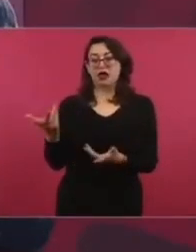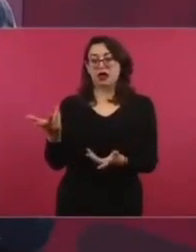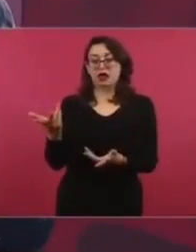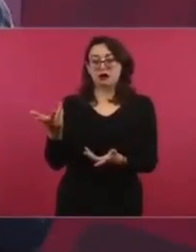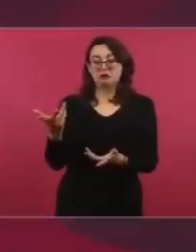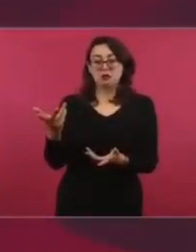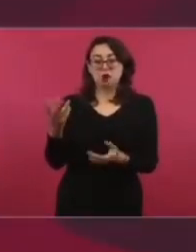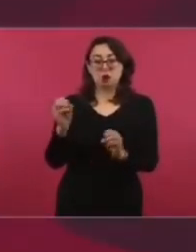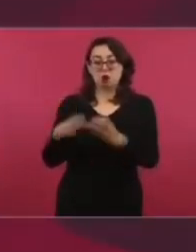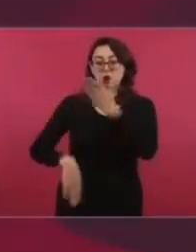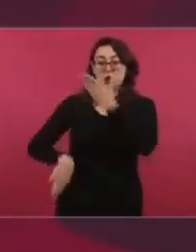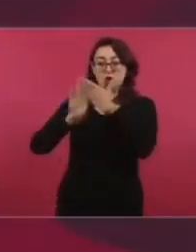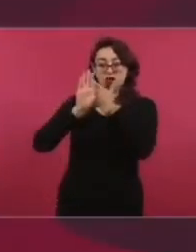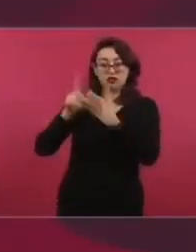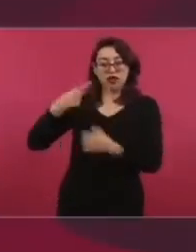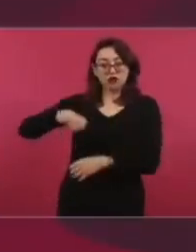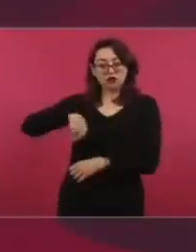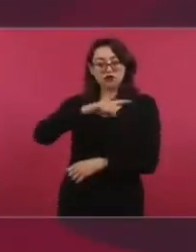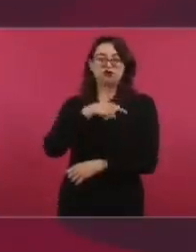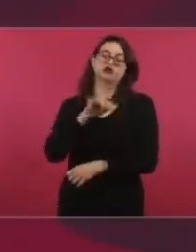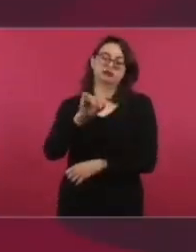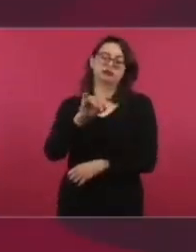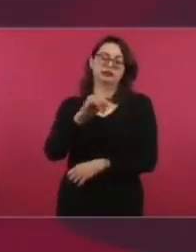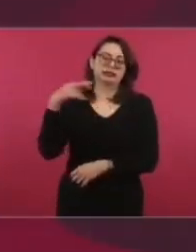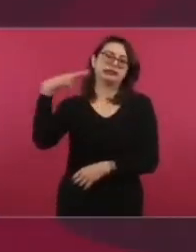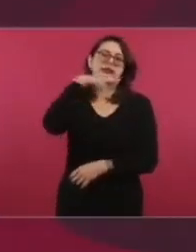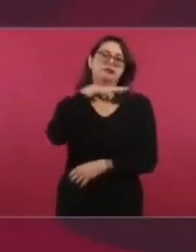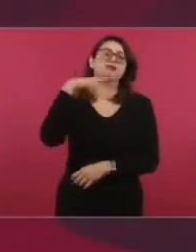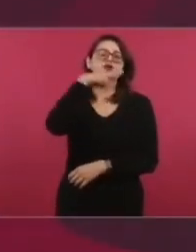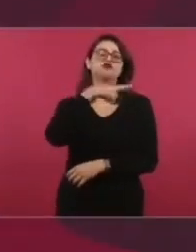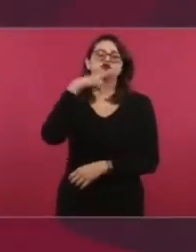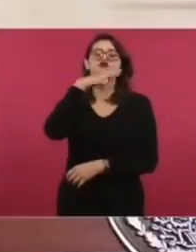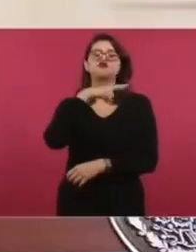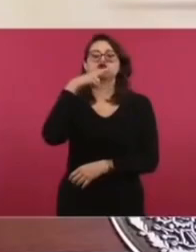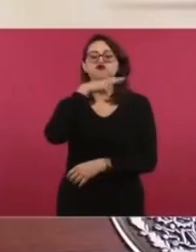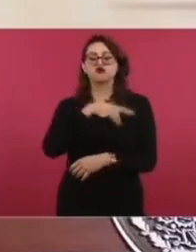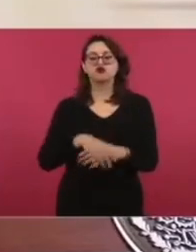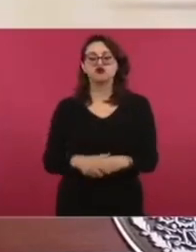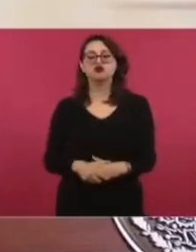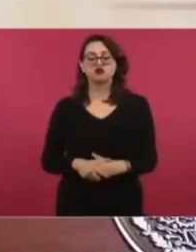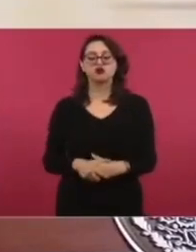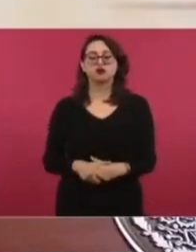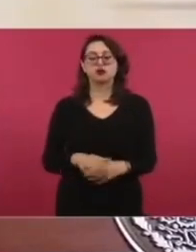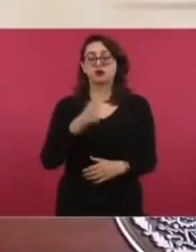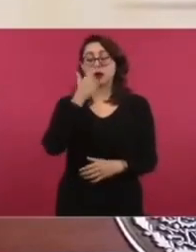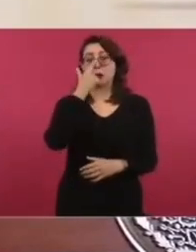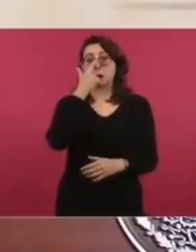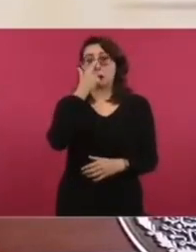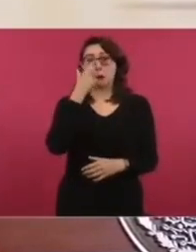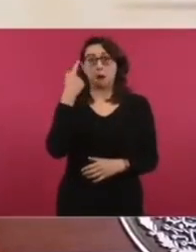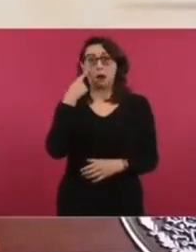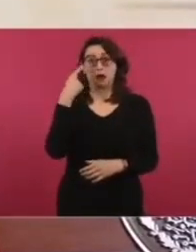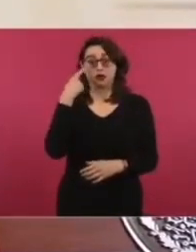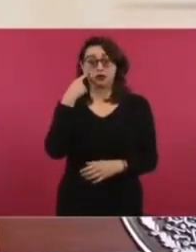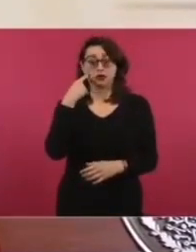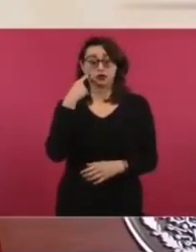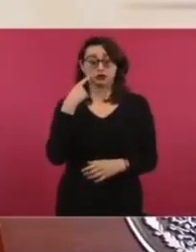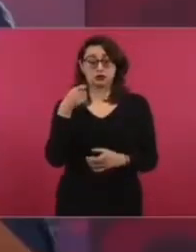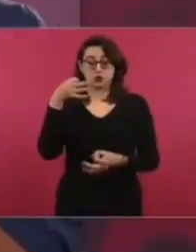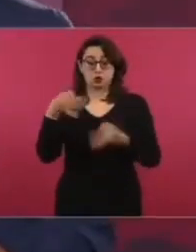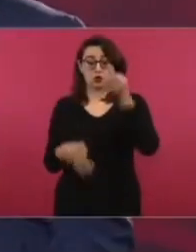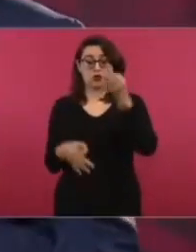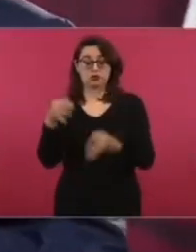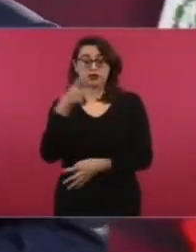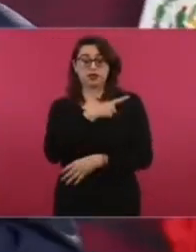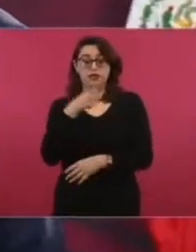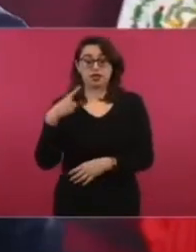tengan guardado señores queda pendiente la reforma al poder judicial no se sabe si el presidente lo